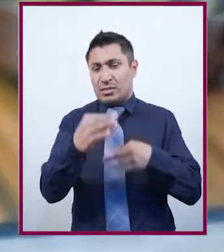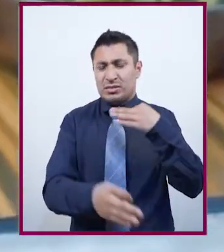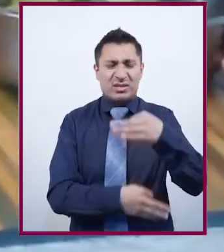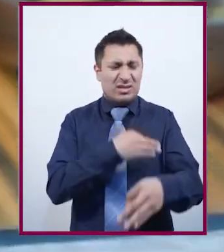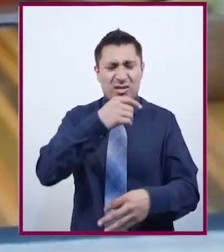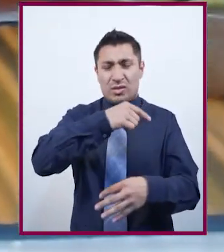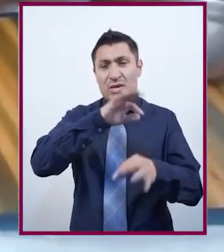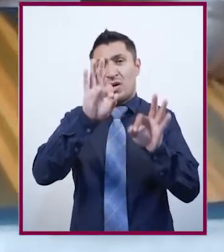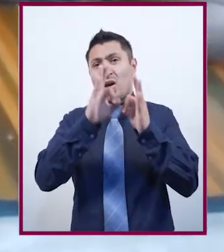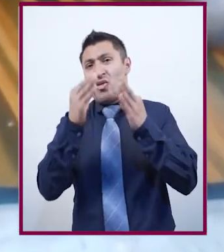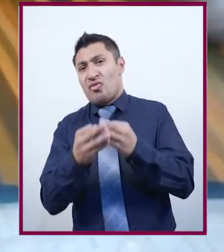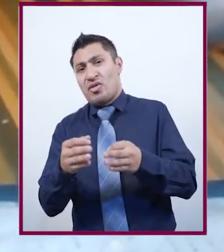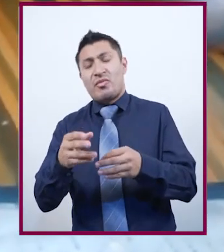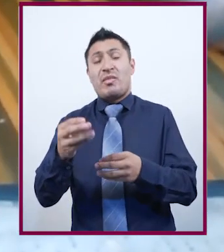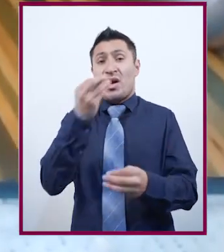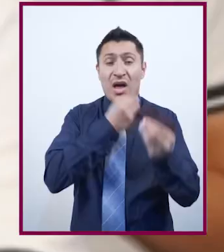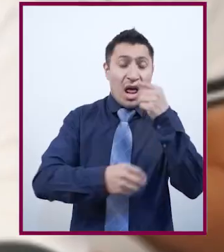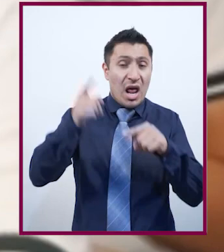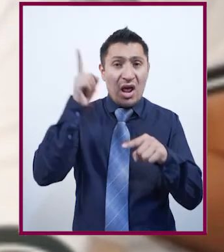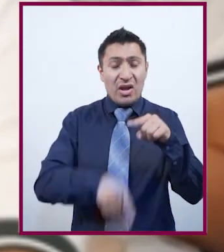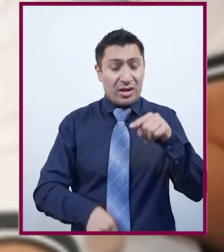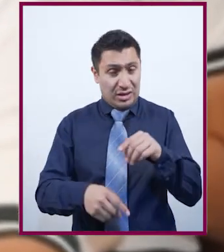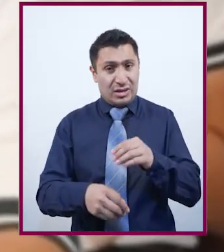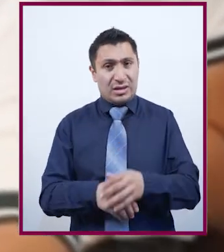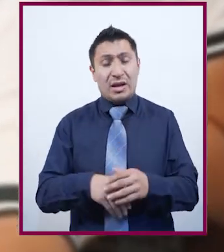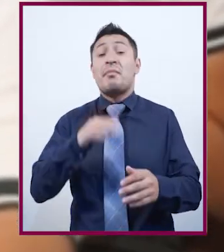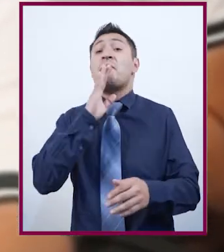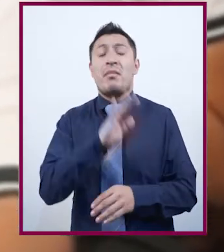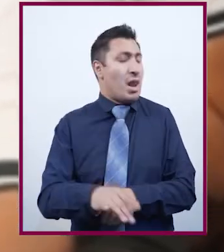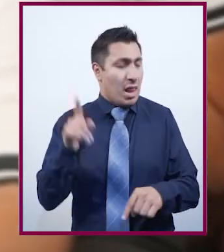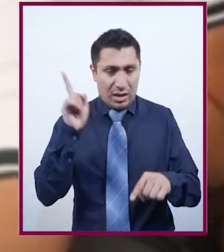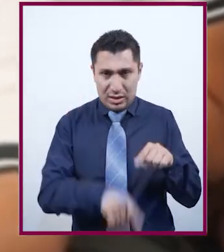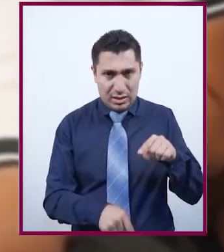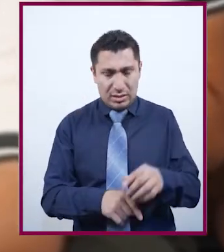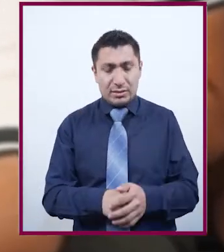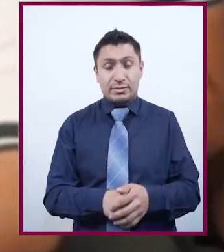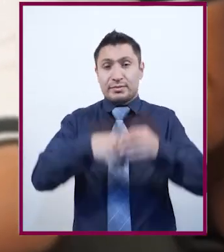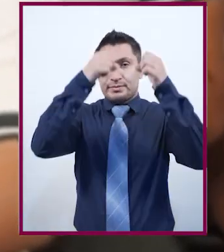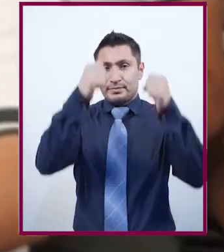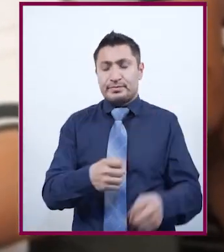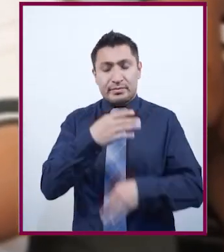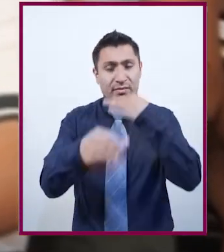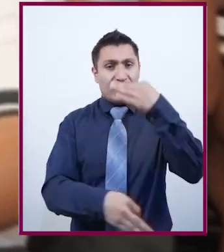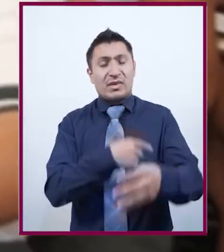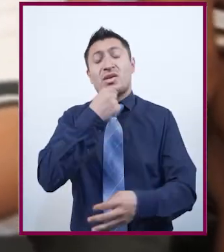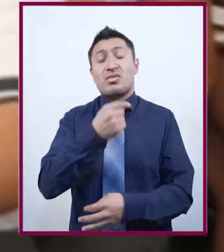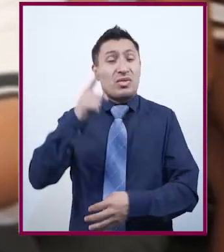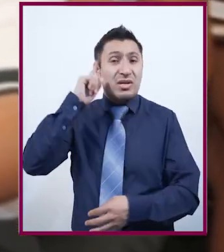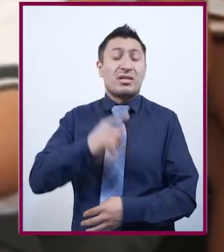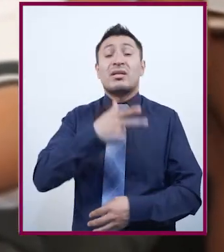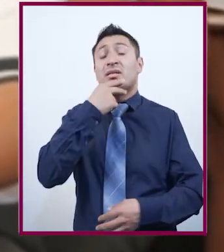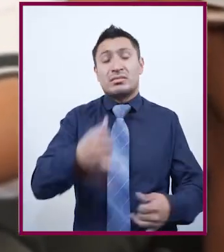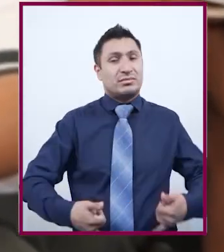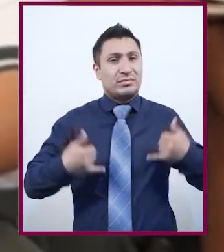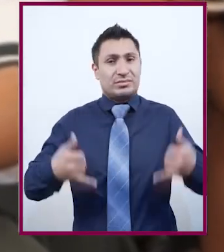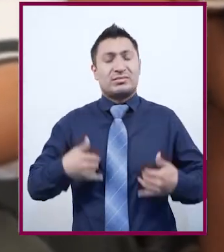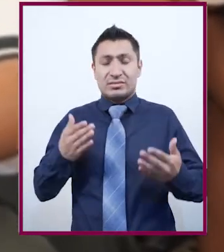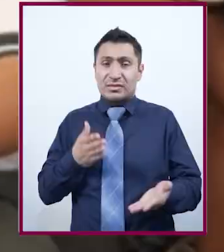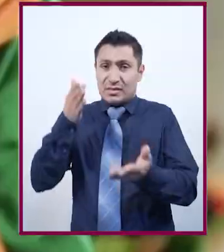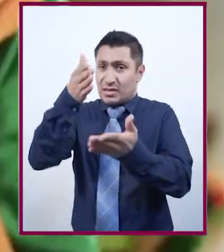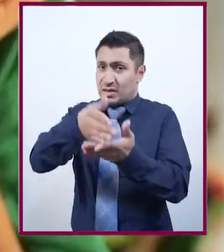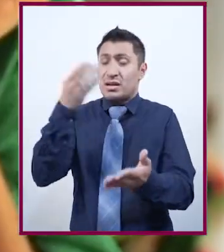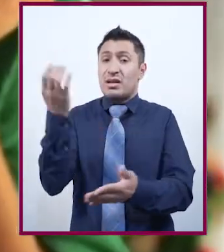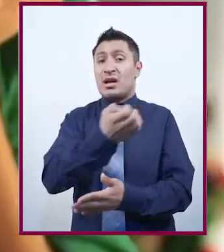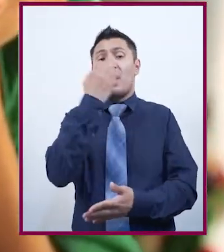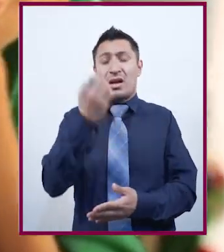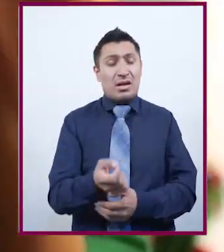de malnutrición infantil. Garantizar que todos los niños, las niñas y adolescentes asistan a la escuela.